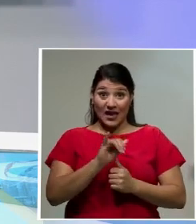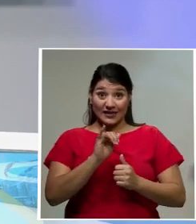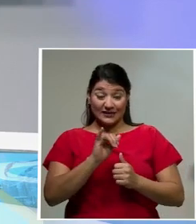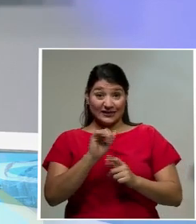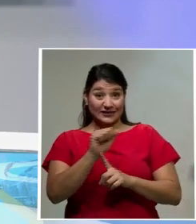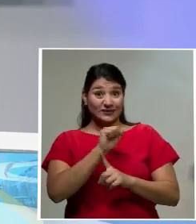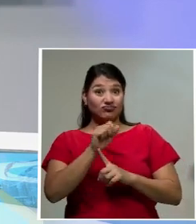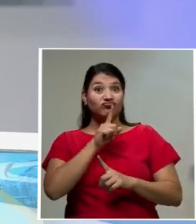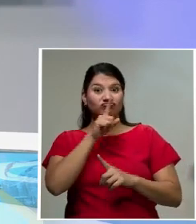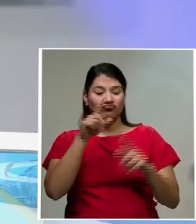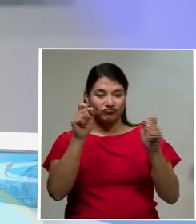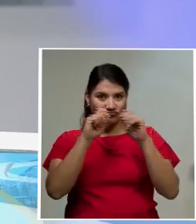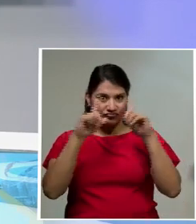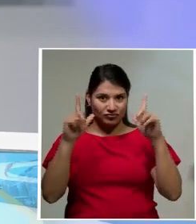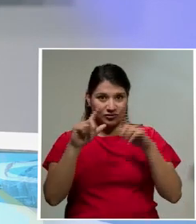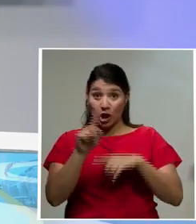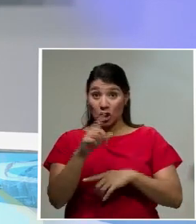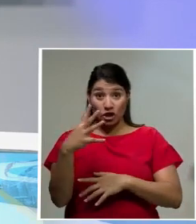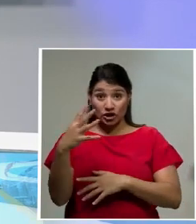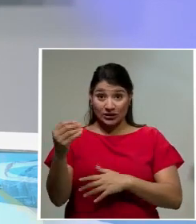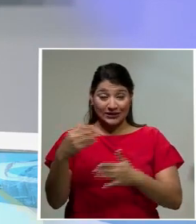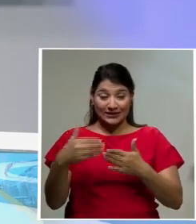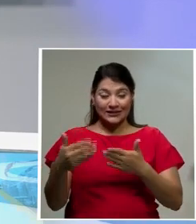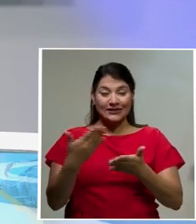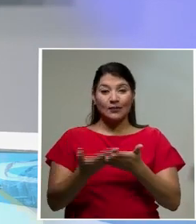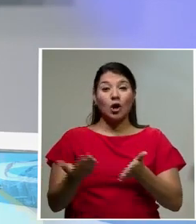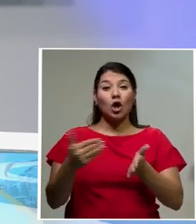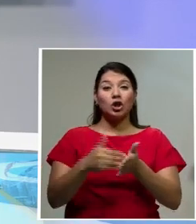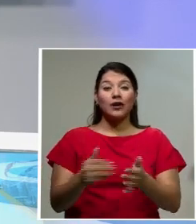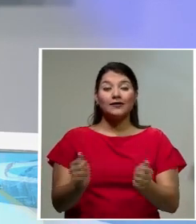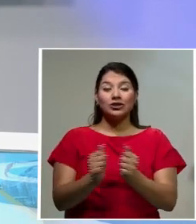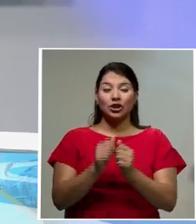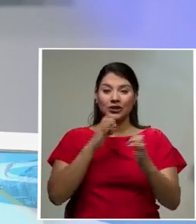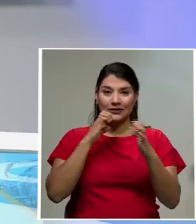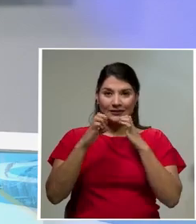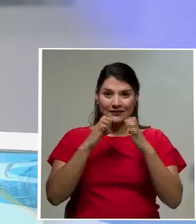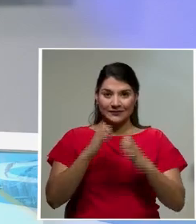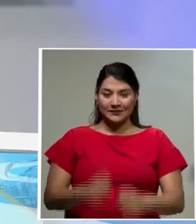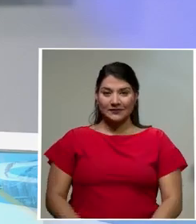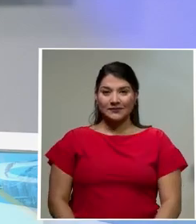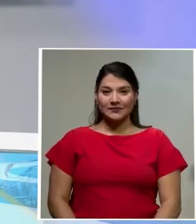realmente alarmante. No se vaya, que ya volvemos con esta entrevista de fondo.